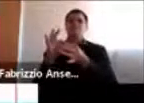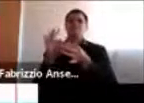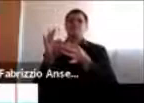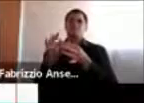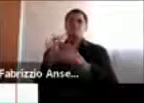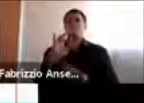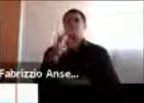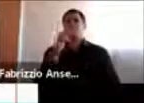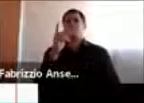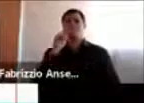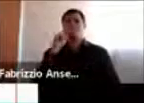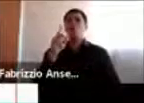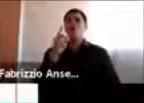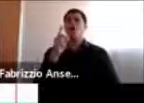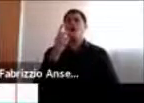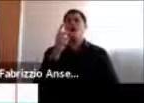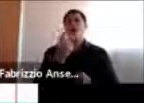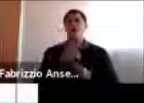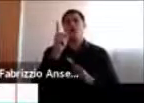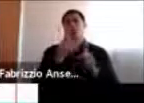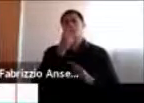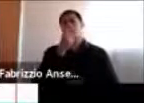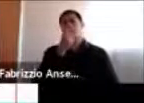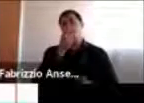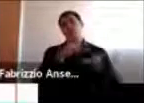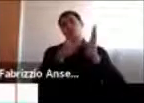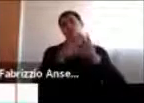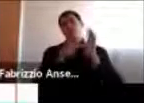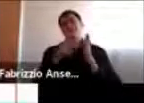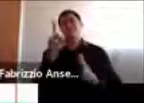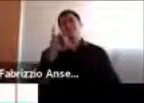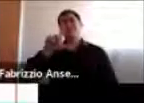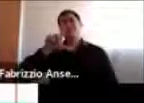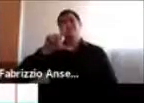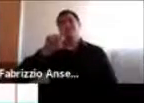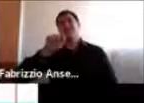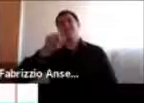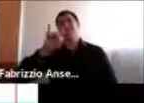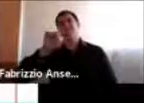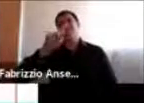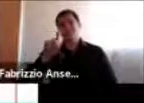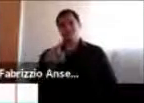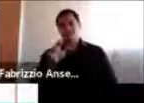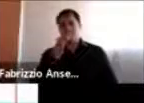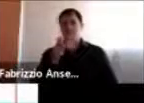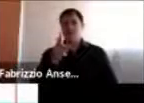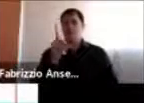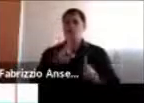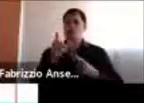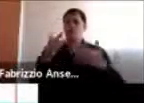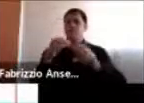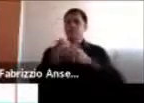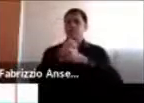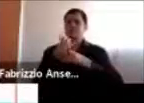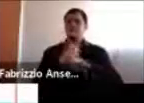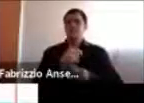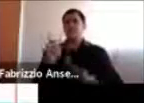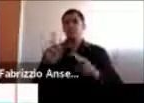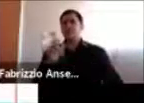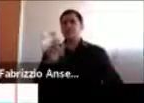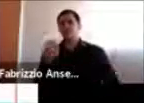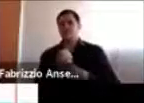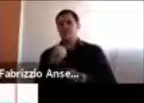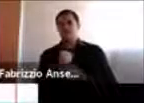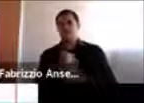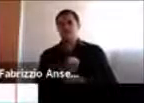ya están completas en amarilla las que se han trabajado un poco y en blanco las que no se han trabajado todavía entonces ahí uno sabe qué ha trabajado entonces para